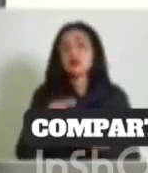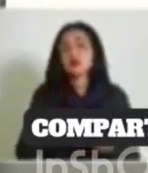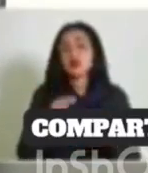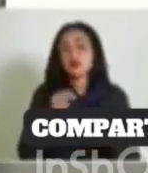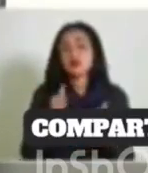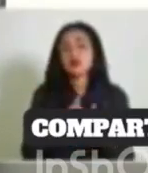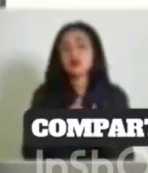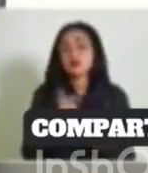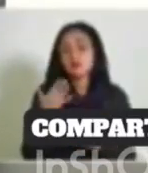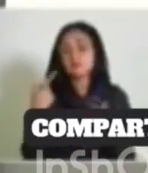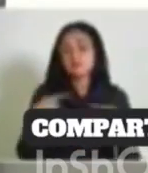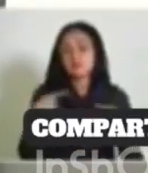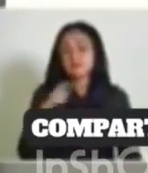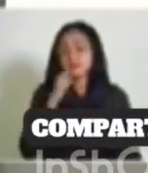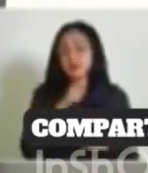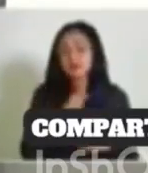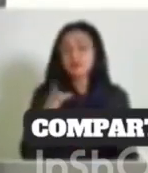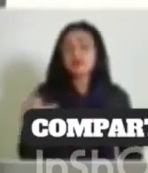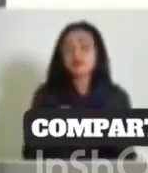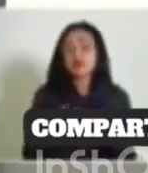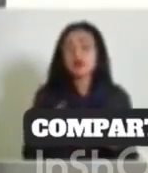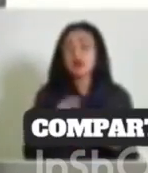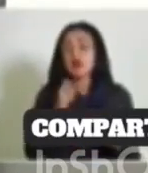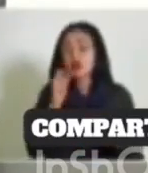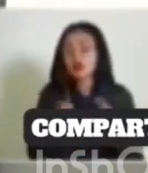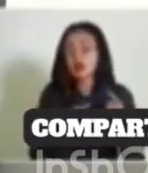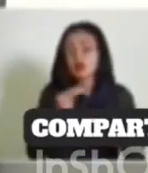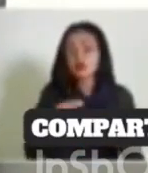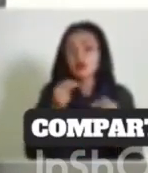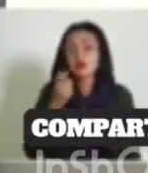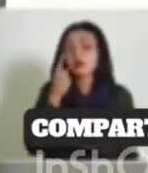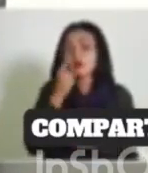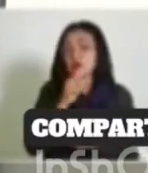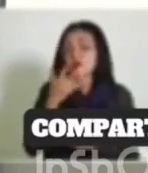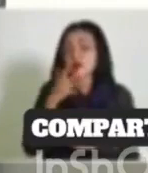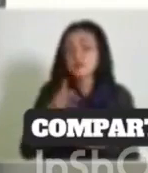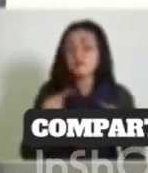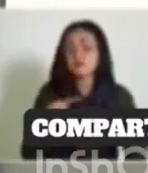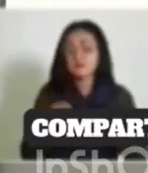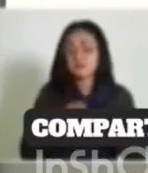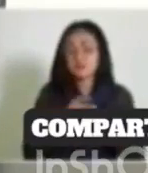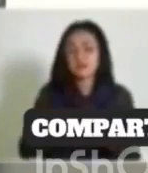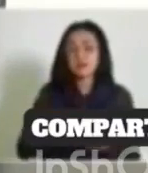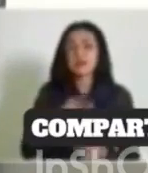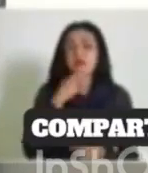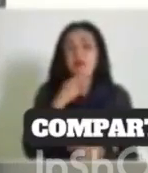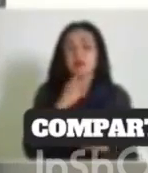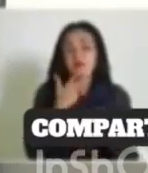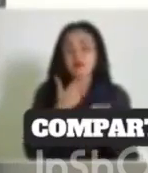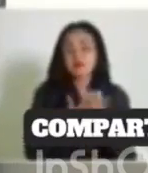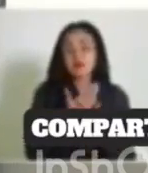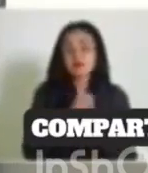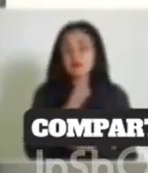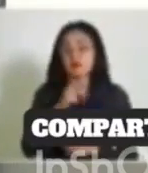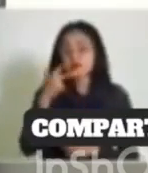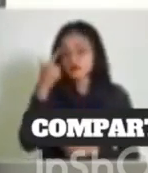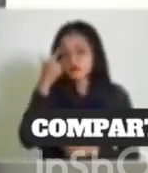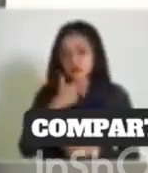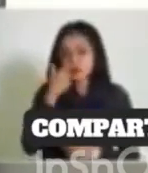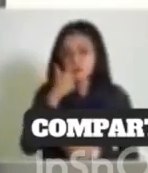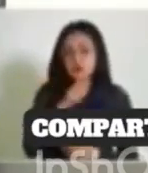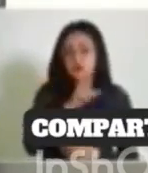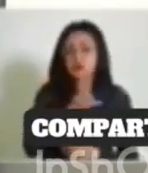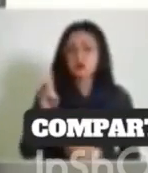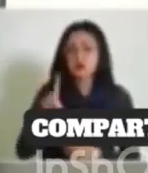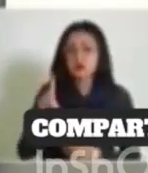menos de 15 empleados. El pequeño comercio que tiene de 1 a 10 empleados funcionará en un horario de 8 de la mañana a 8 de la noche,